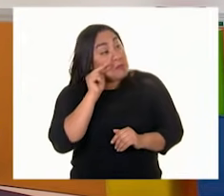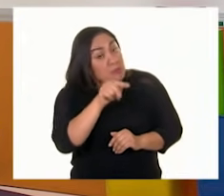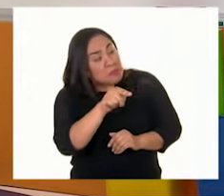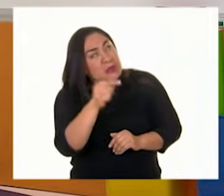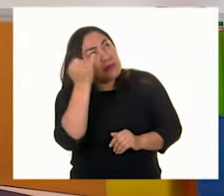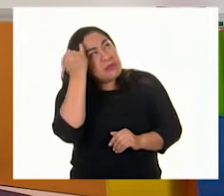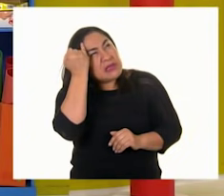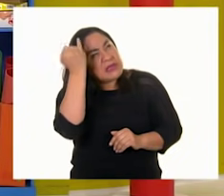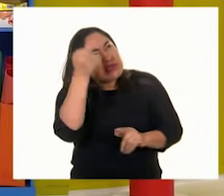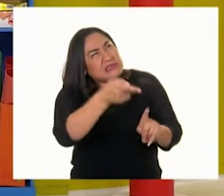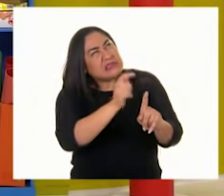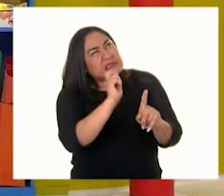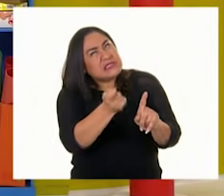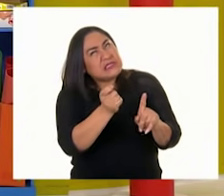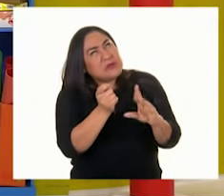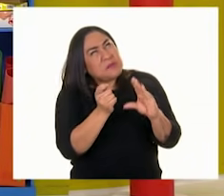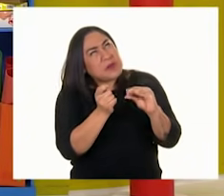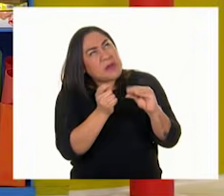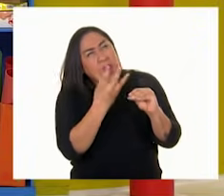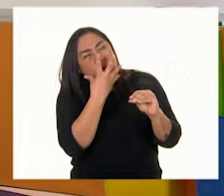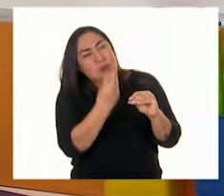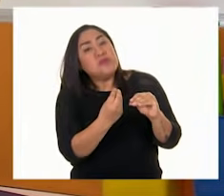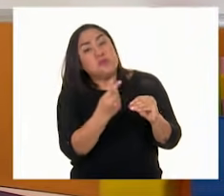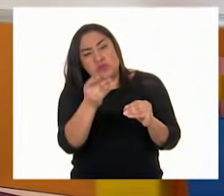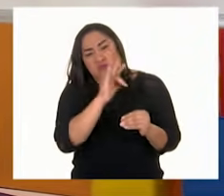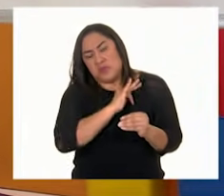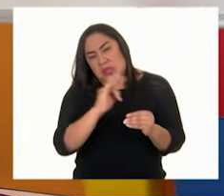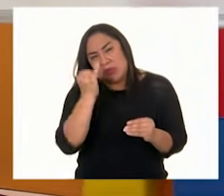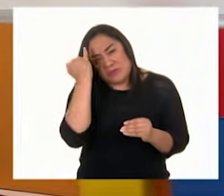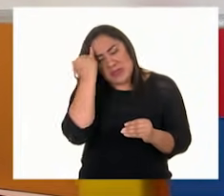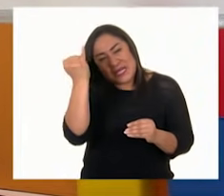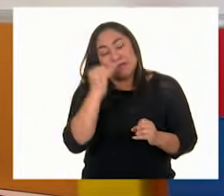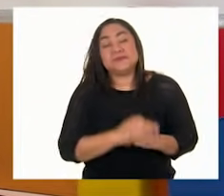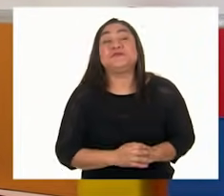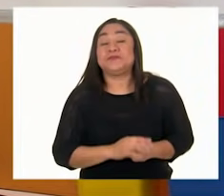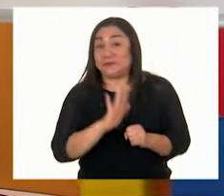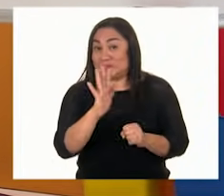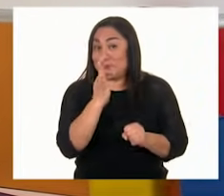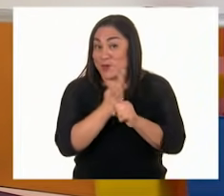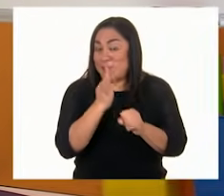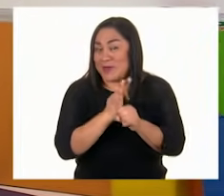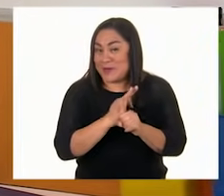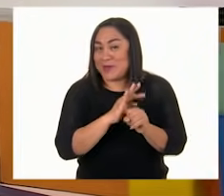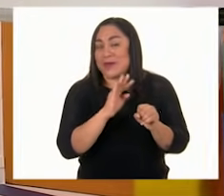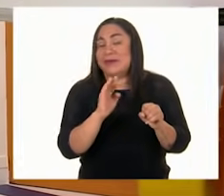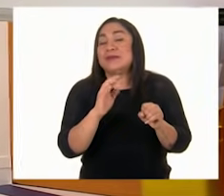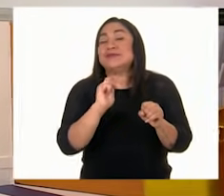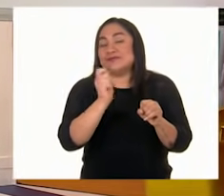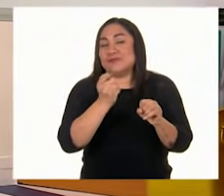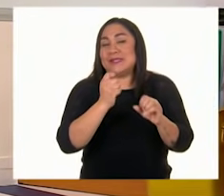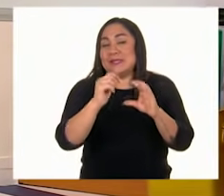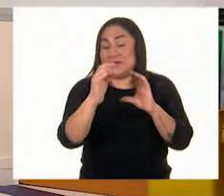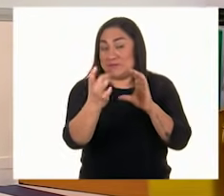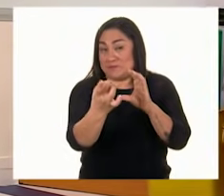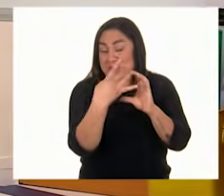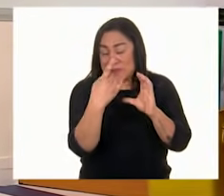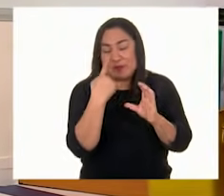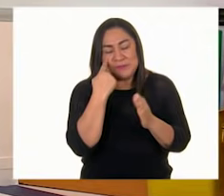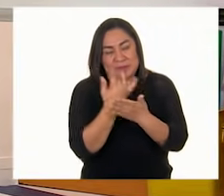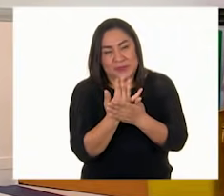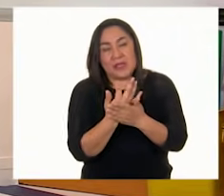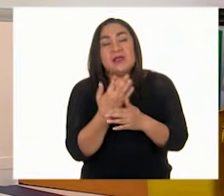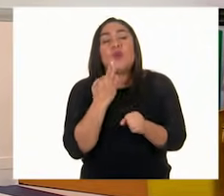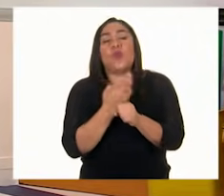lobo? Ah, eso está bonito. Pero antes de que entren los comentarios, vamos a ver, para ayudarles a nuestros niños, ¿qué